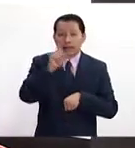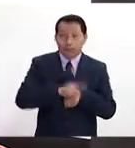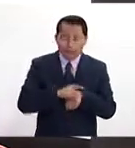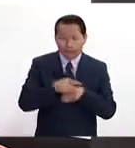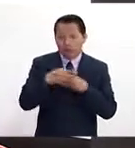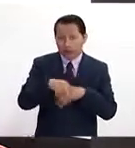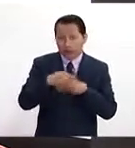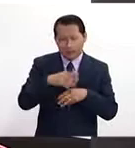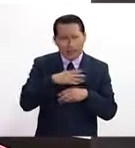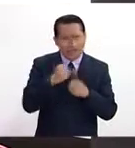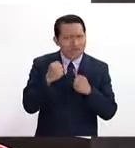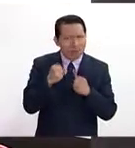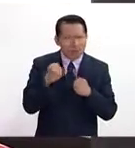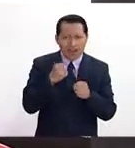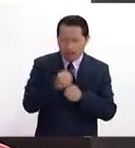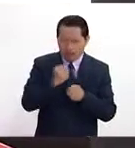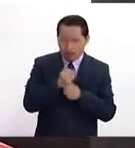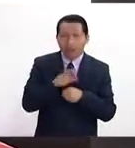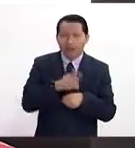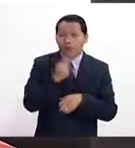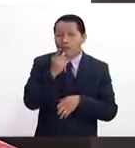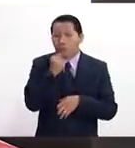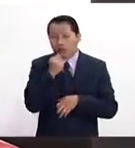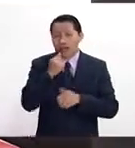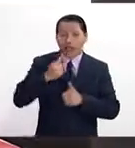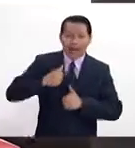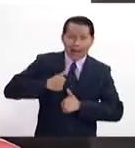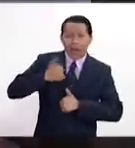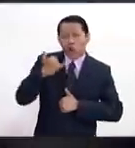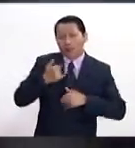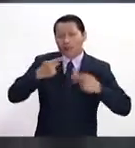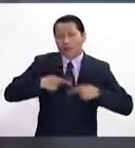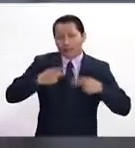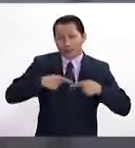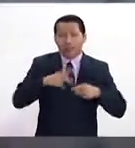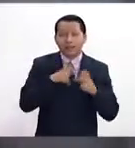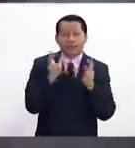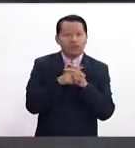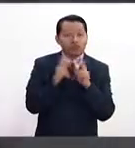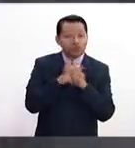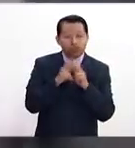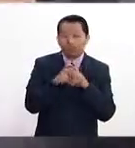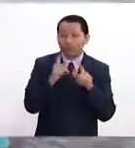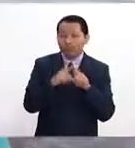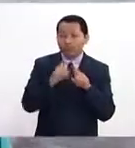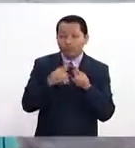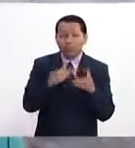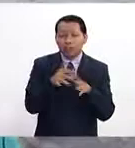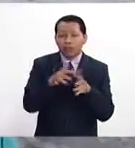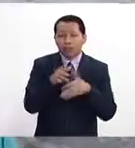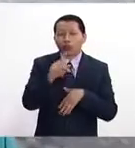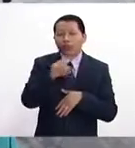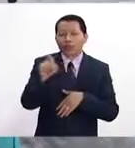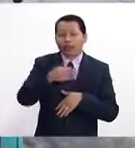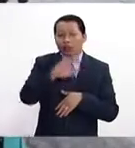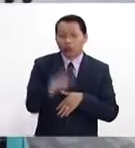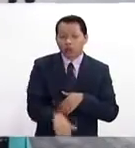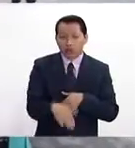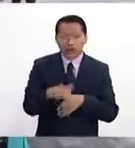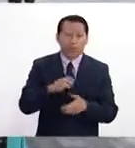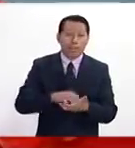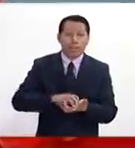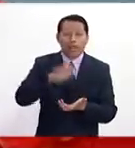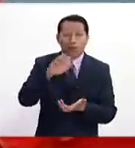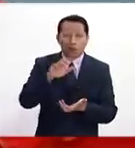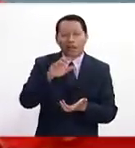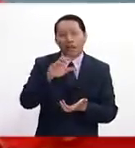violentas, muchos enfrentamientos entre la policía, el ejército y la sociedad civil. Se reportan alrededor de 100 muertos, la mayoría de estos